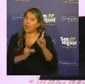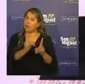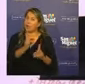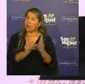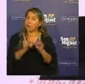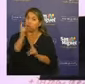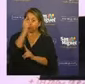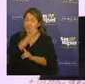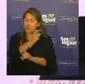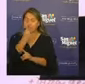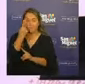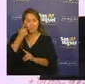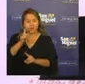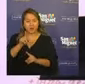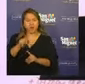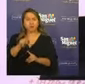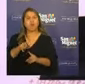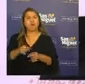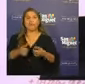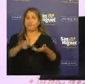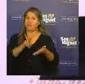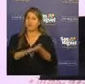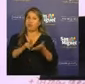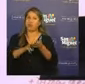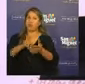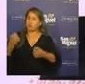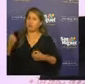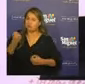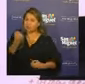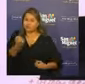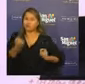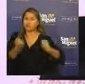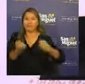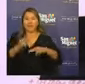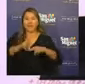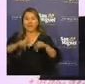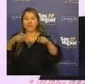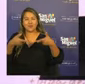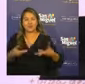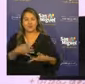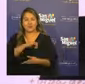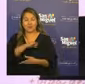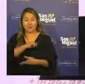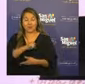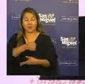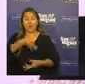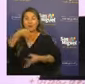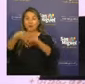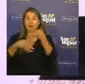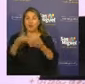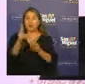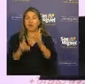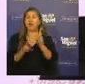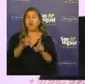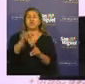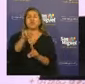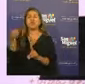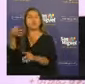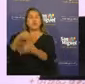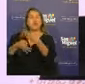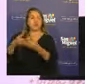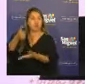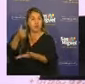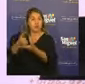recta senda, ha sido un gran colaborador de lo que estamos haciendo en Santiago. Y les quiero contar algunas cosas que después va a profundizar la alcaldesa, pero que